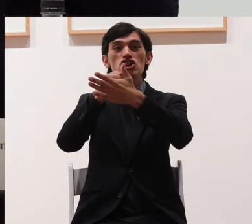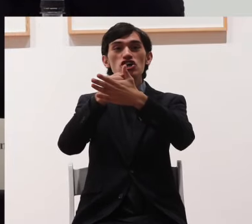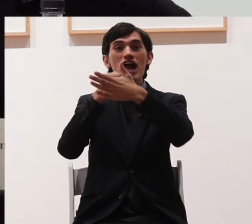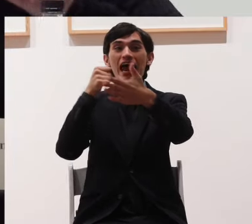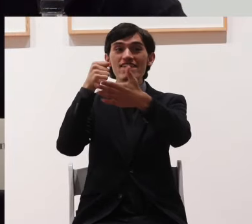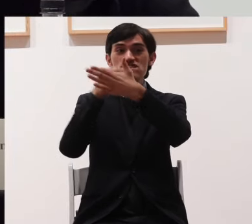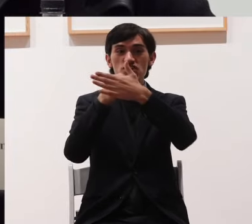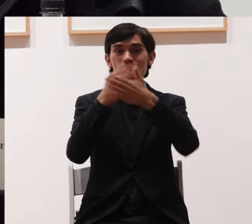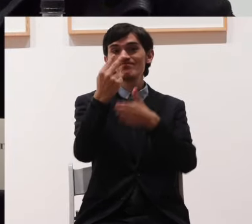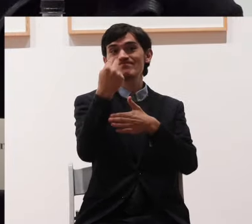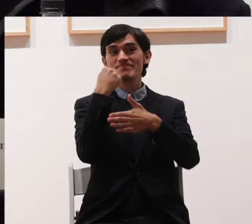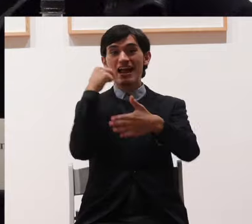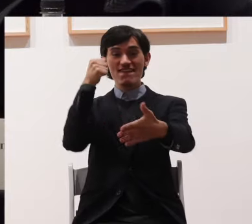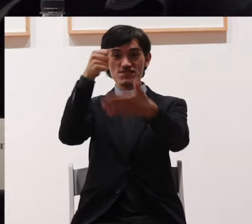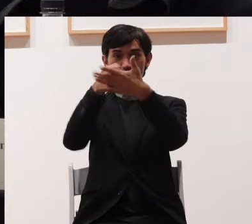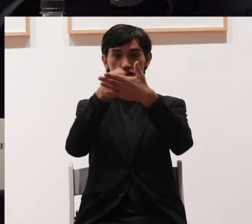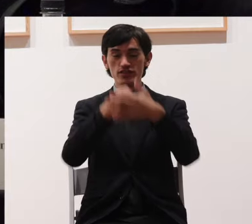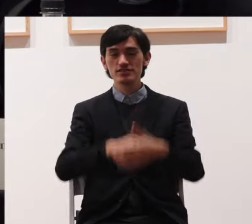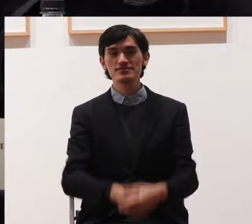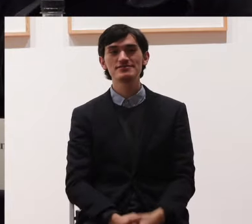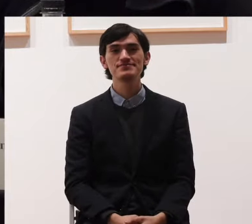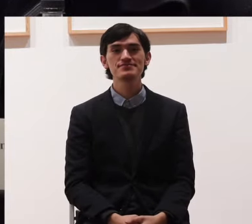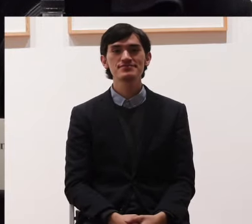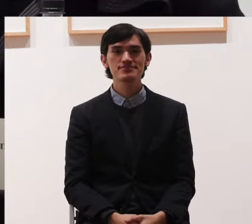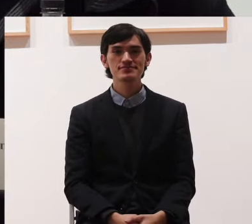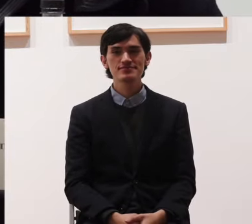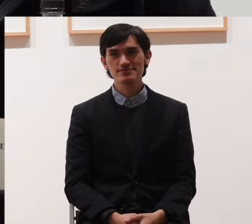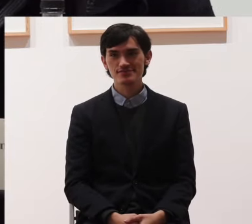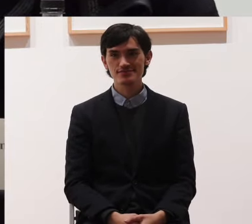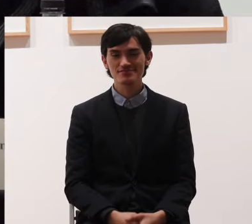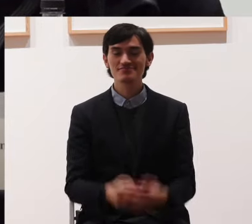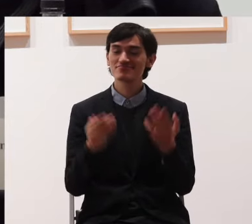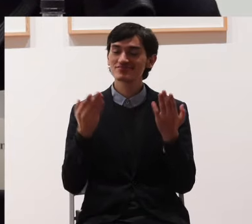las que están allá, no sé, y estas que están acá también.